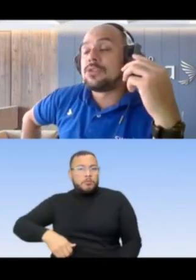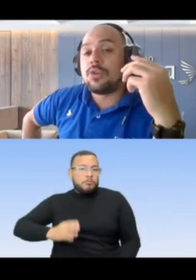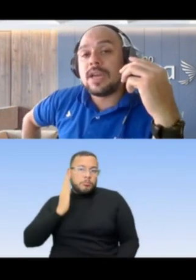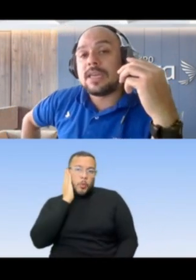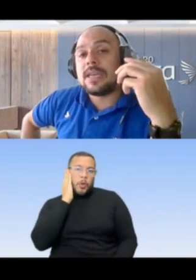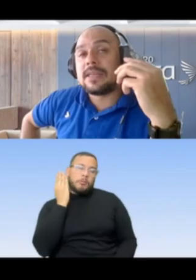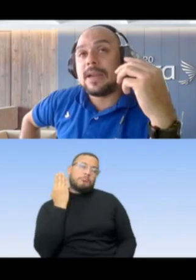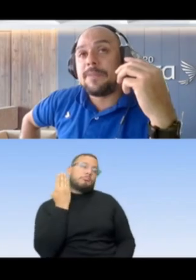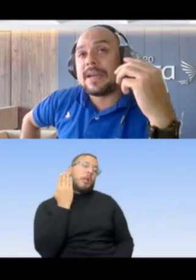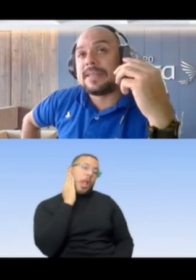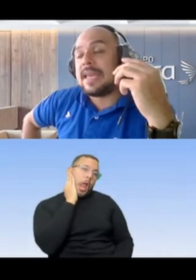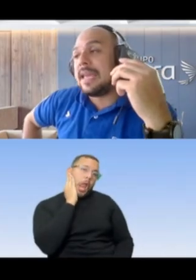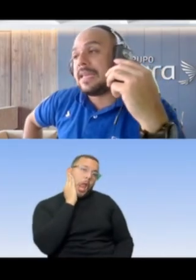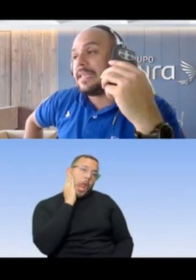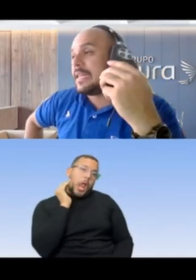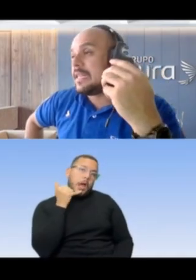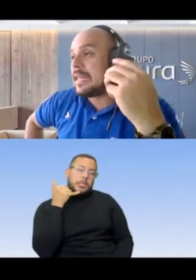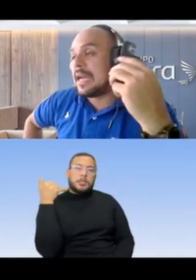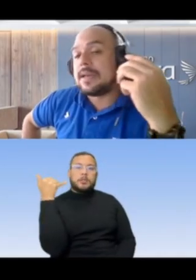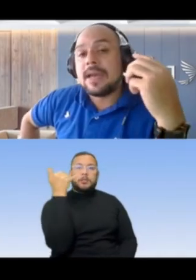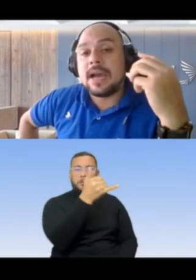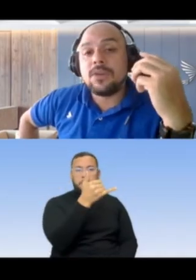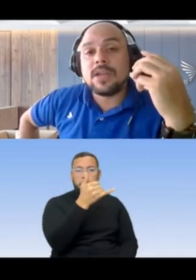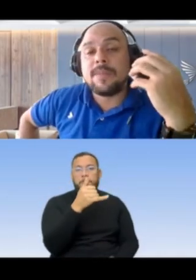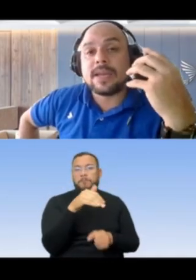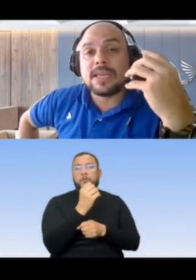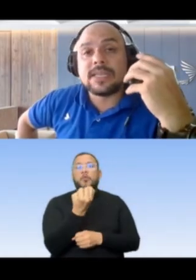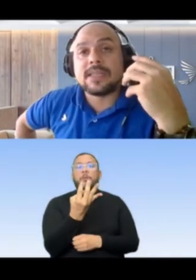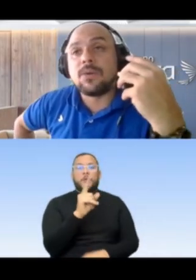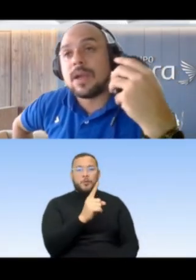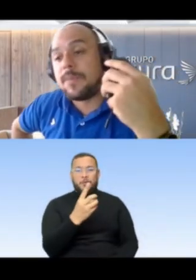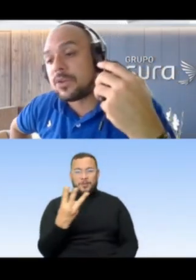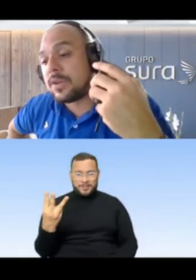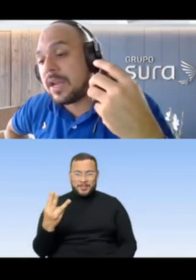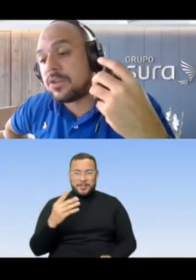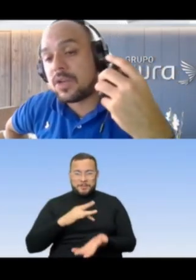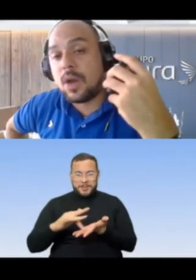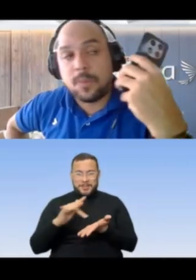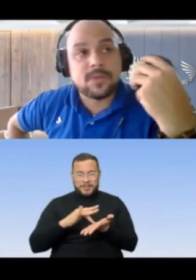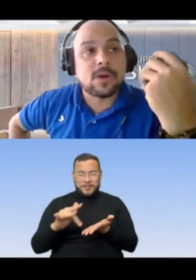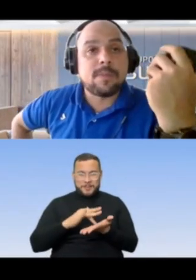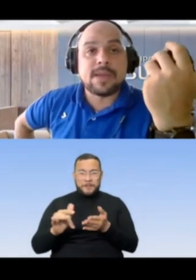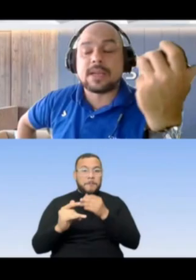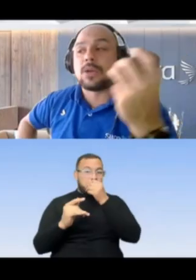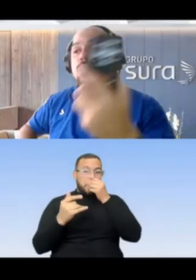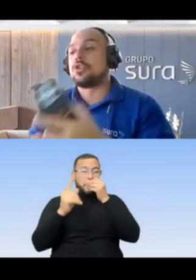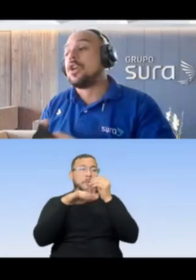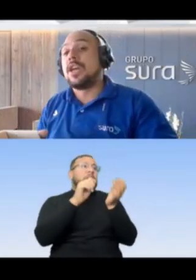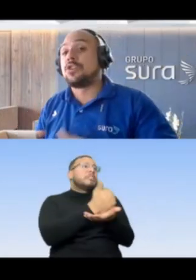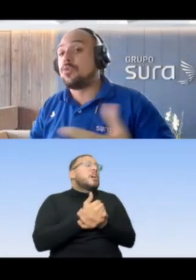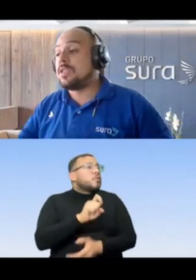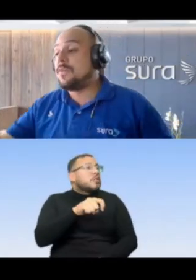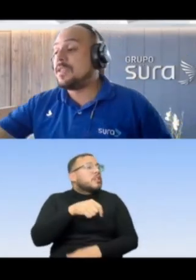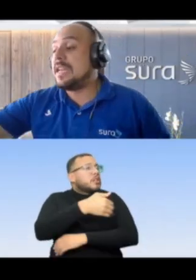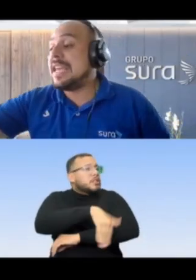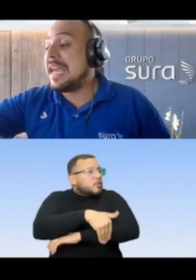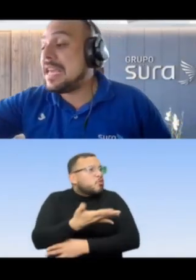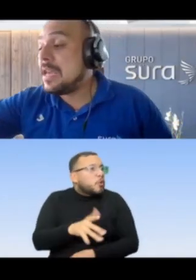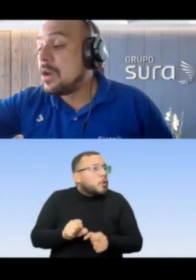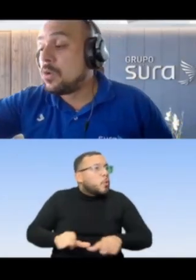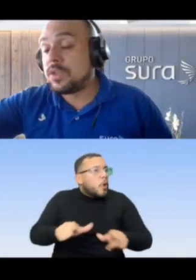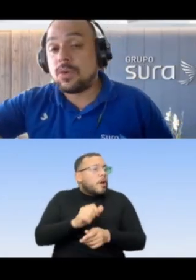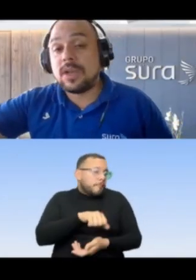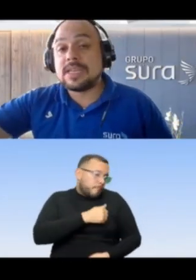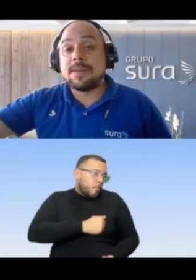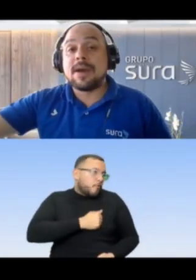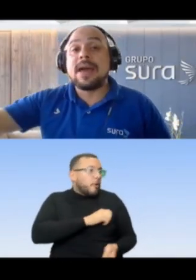emergencias. Estoy aquí en tal parte, XYZ, hay una emergencia, tengo una persona lesionada, por favor envíen recursos. Eso no es difícil.